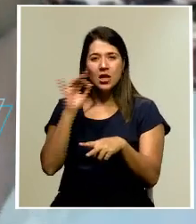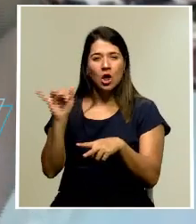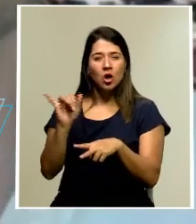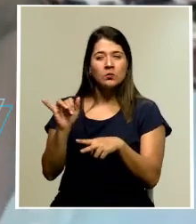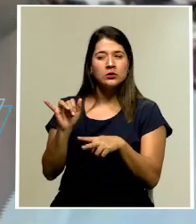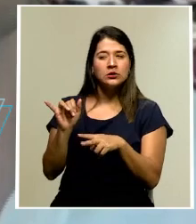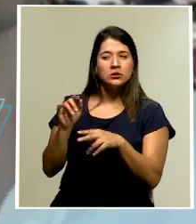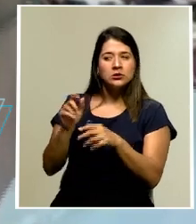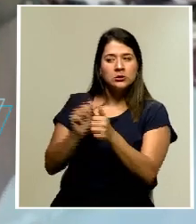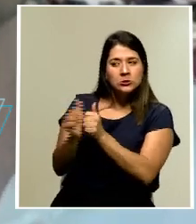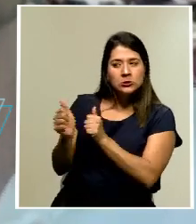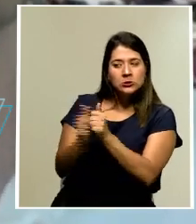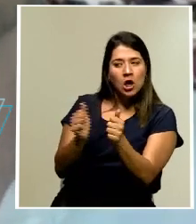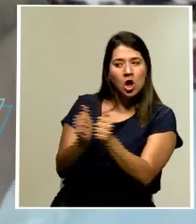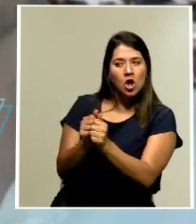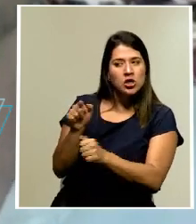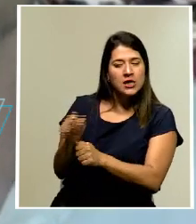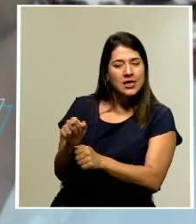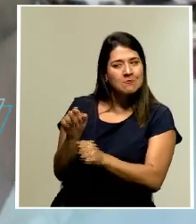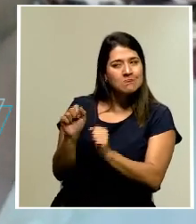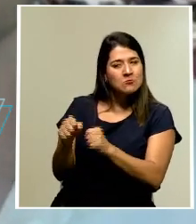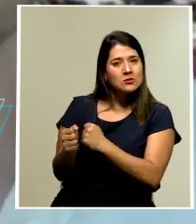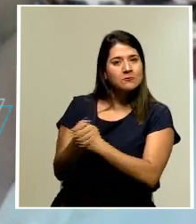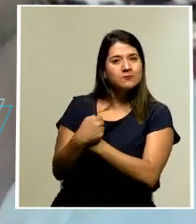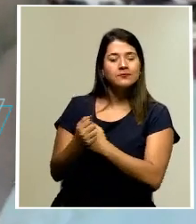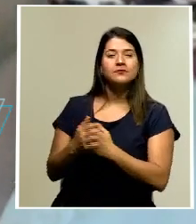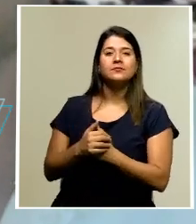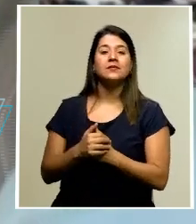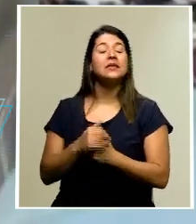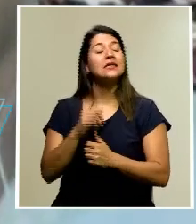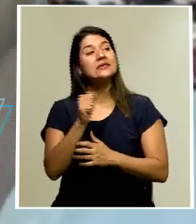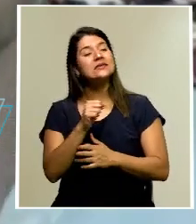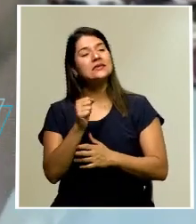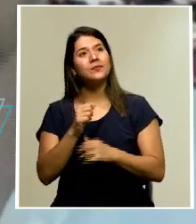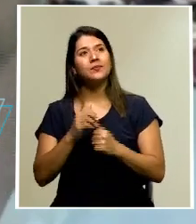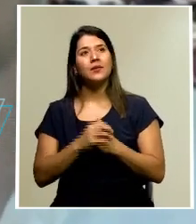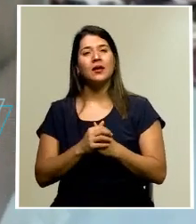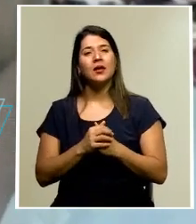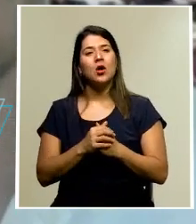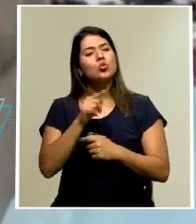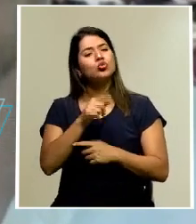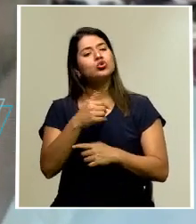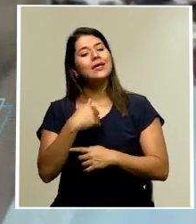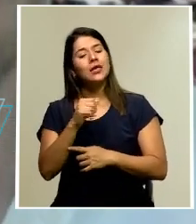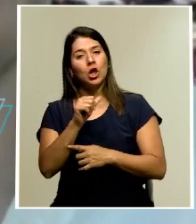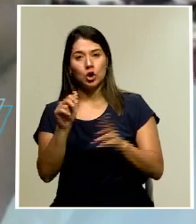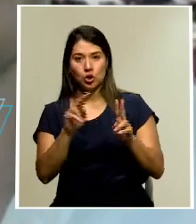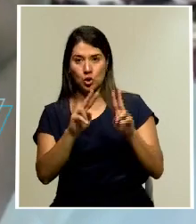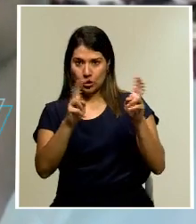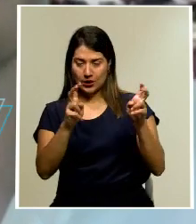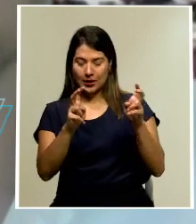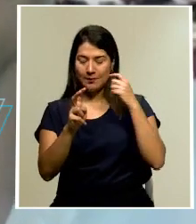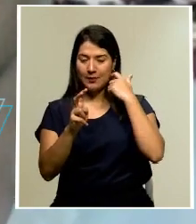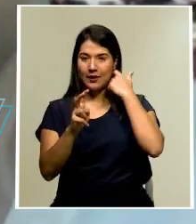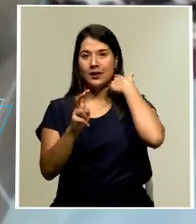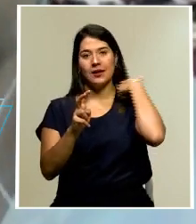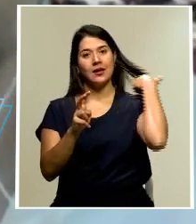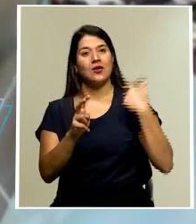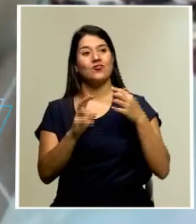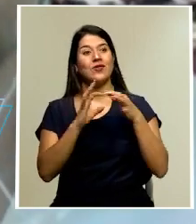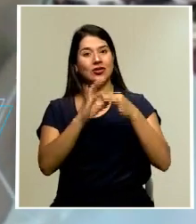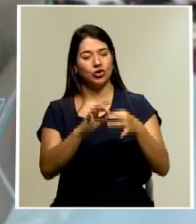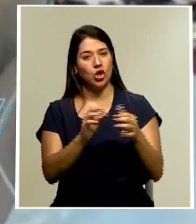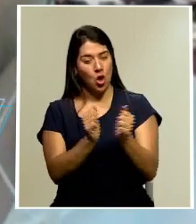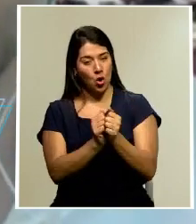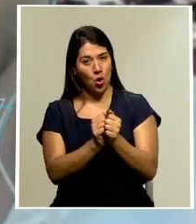vencer. Sí, ese es el campeón retador. Justamente vos traes otro tema que tenía que ver con